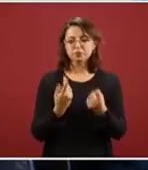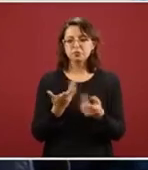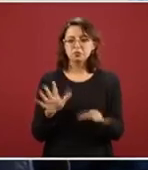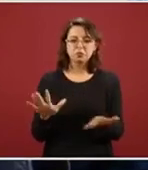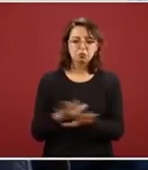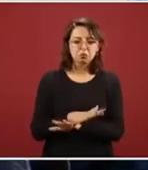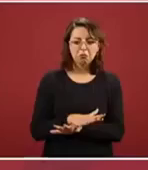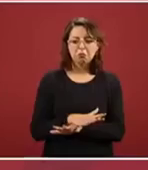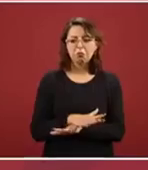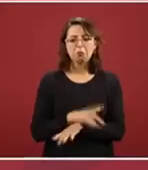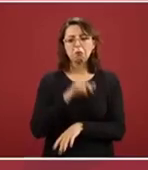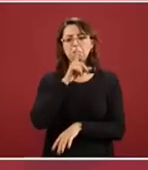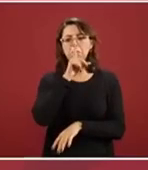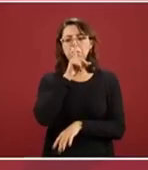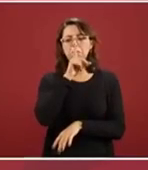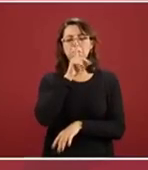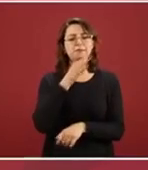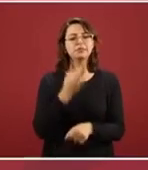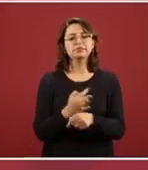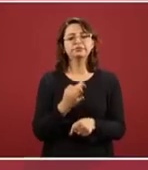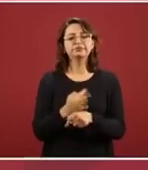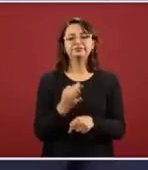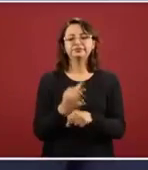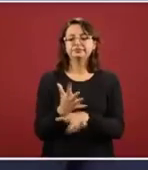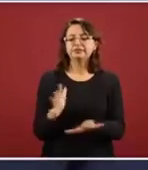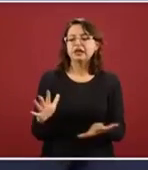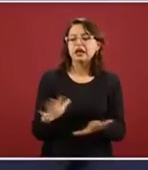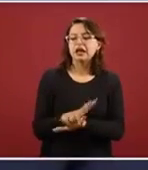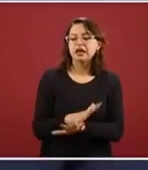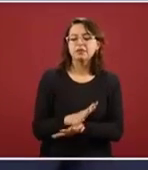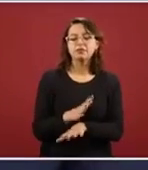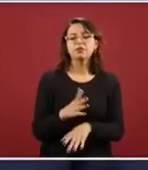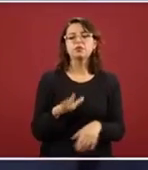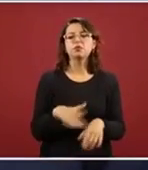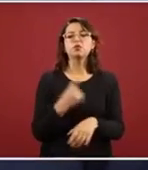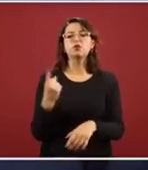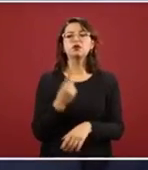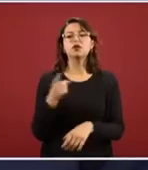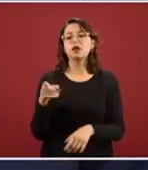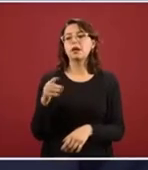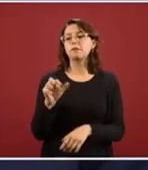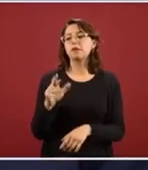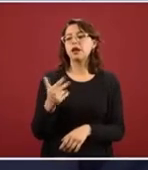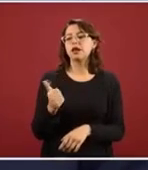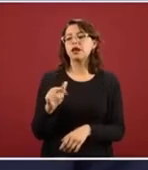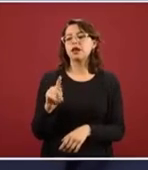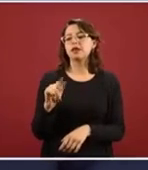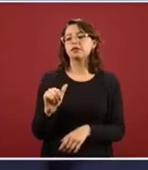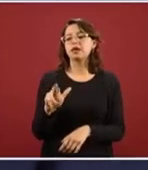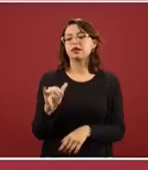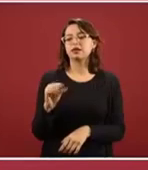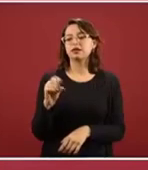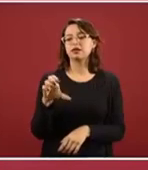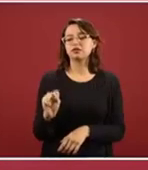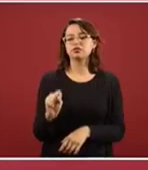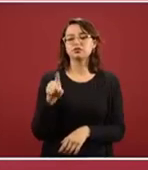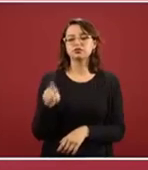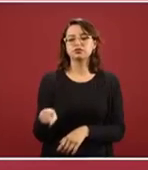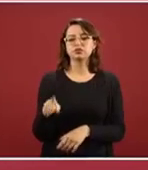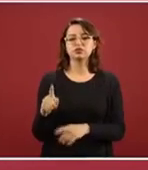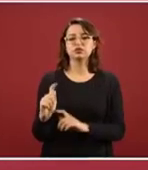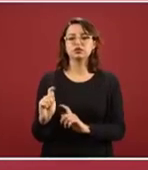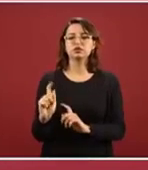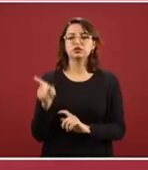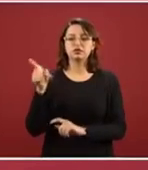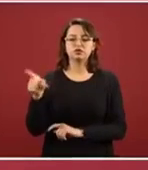que estamos anunciando ahora, por que se fue Margarita Ríos de ministra